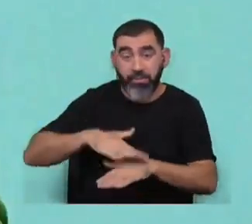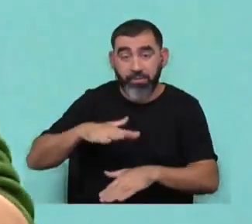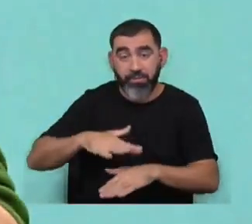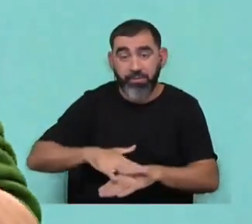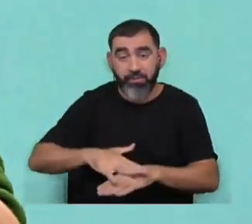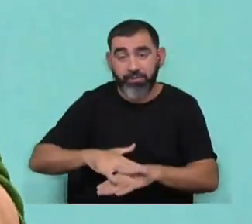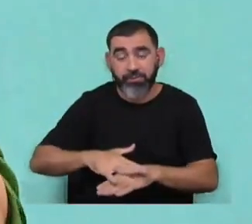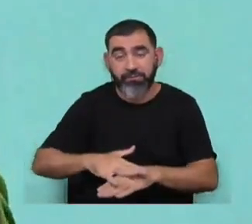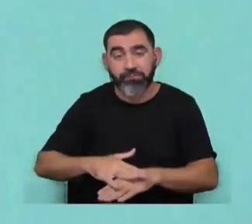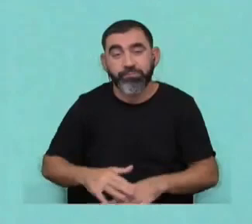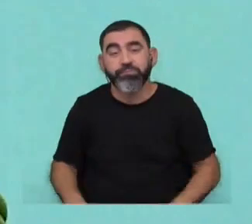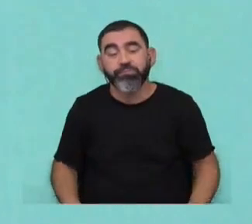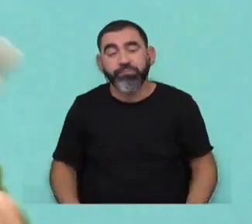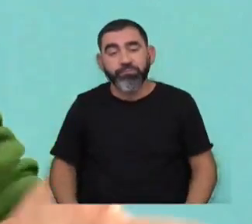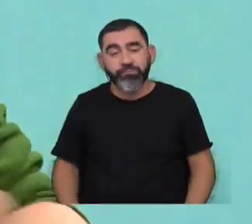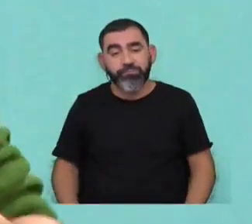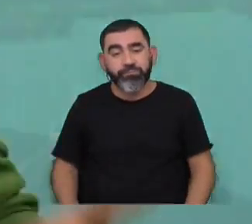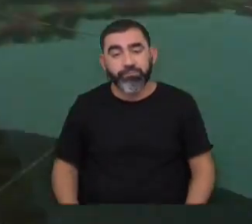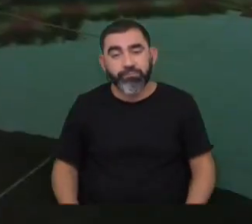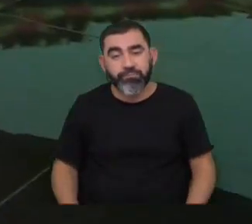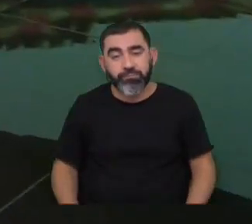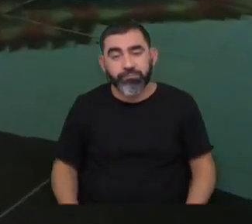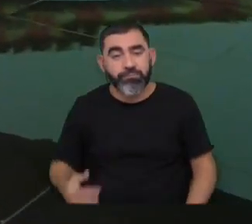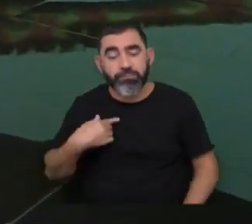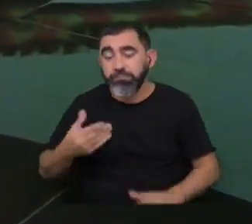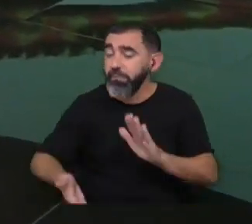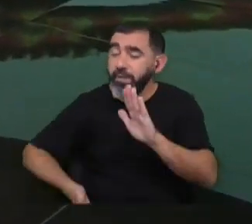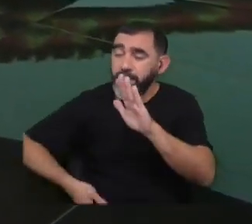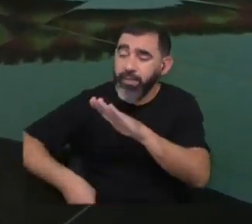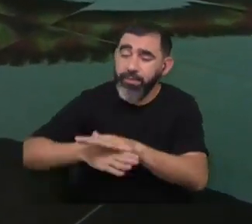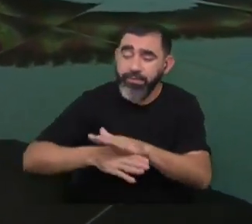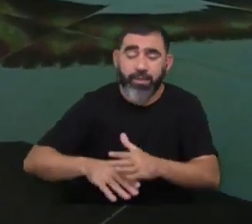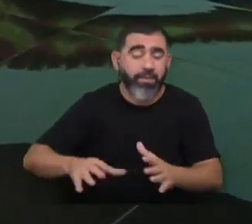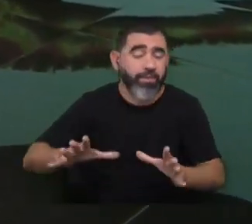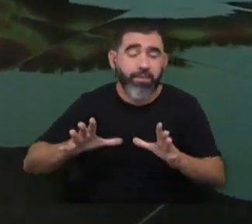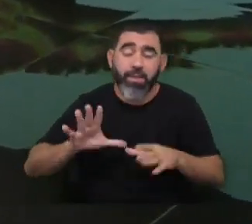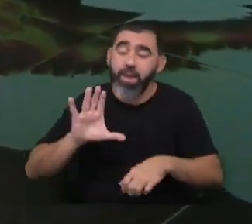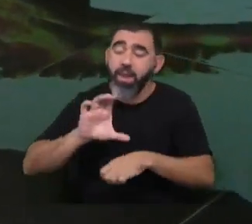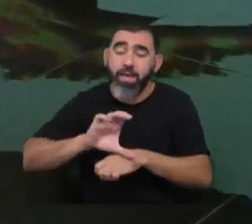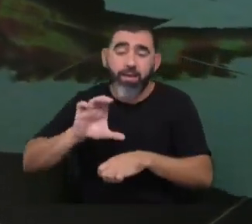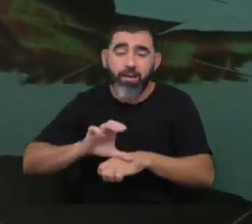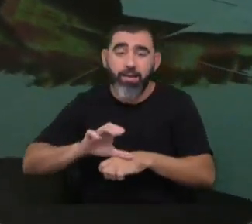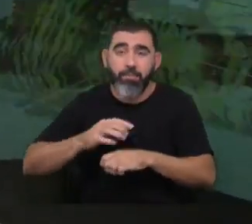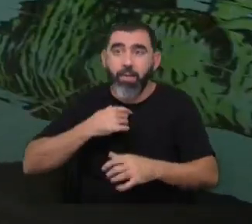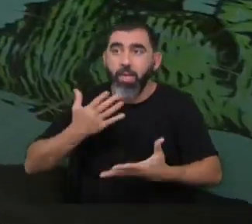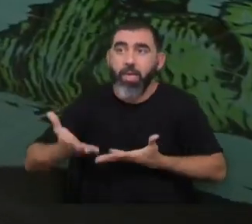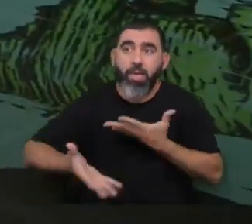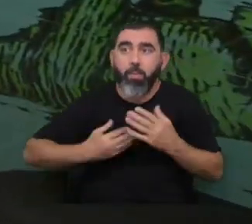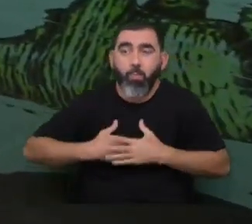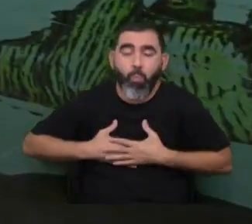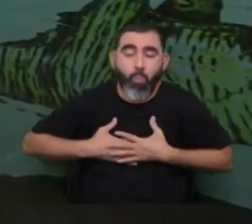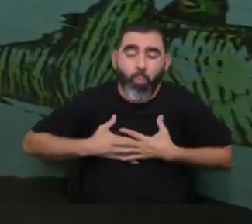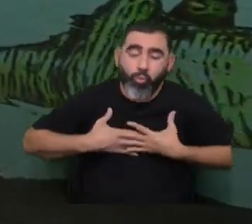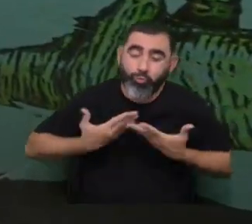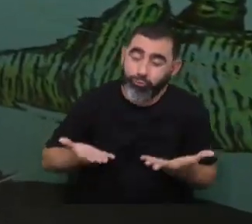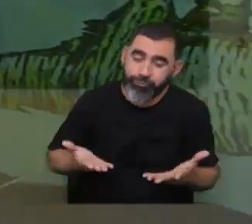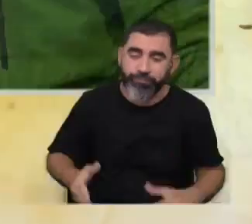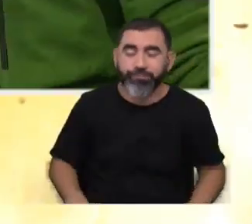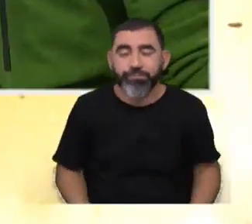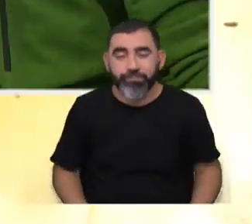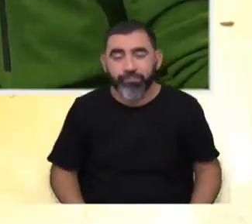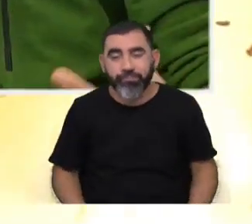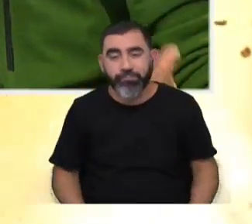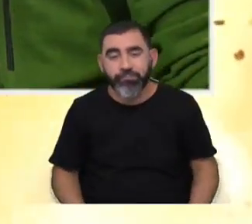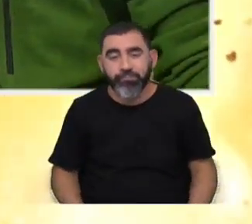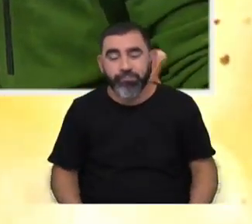hubiera tenido que sacar de la clase porque me hubiera excitado tanto de empezar la escena. Claro. Y bueno, es